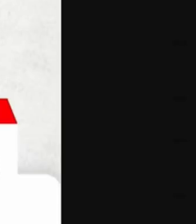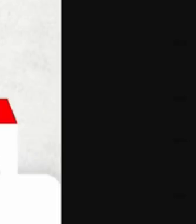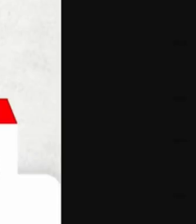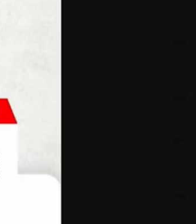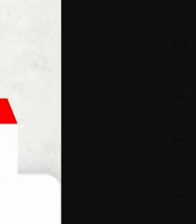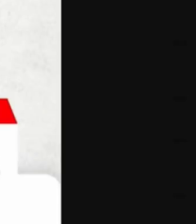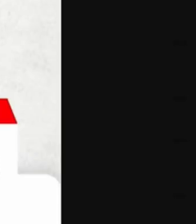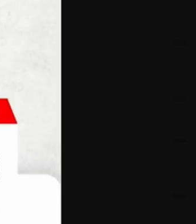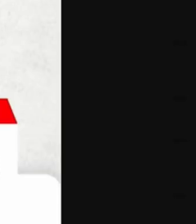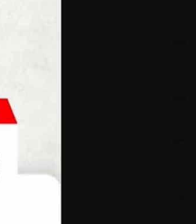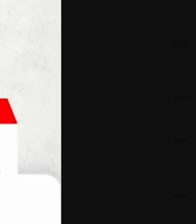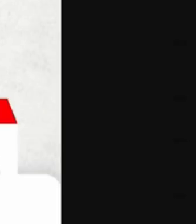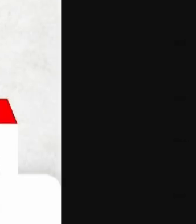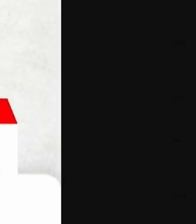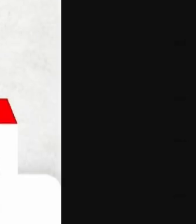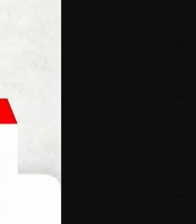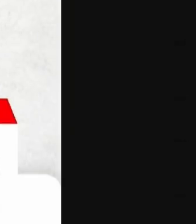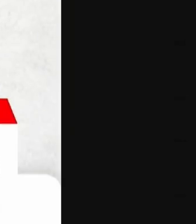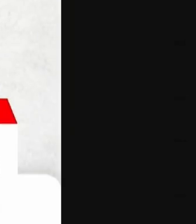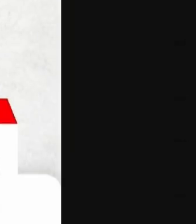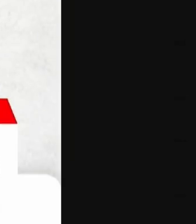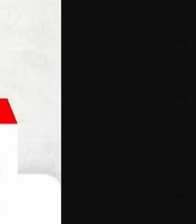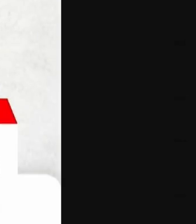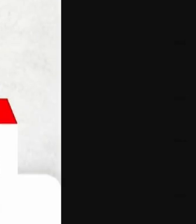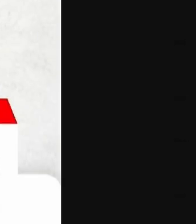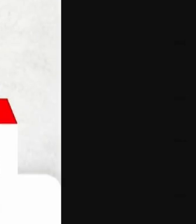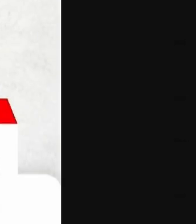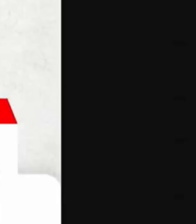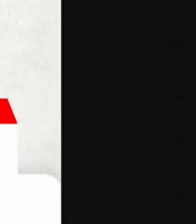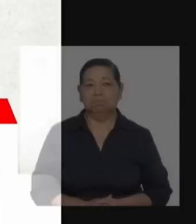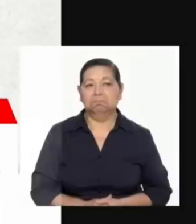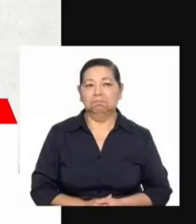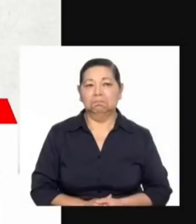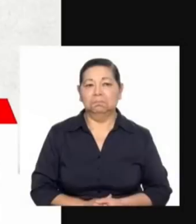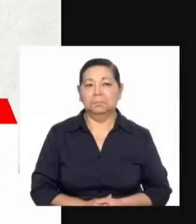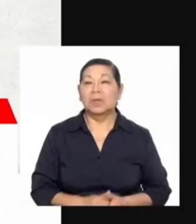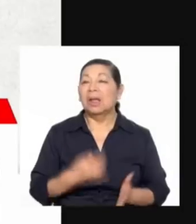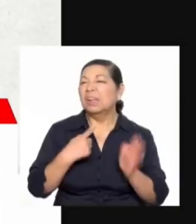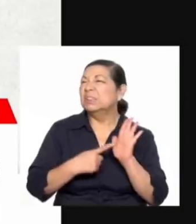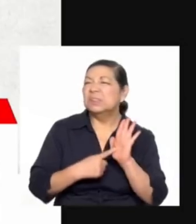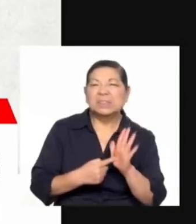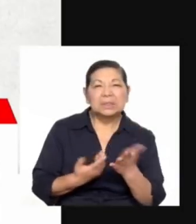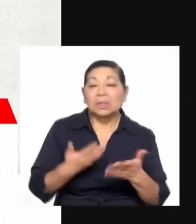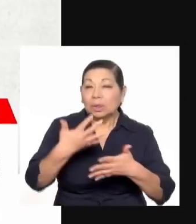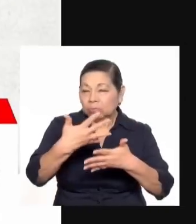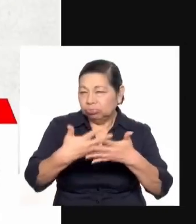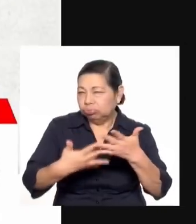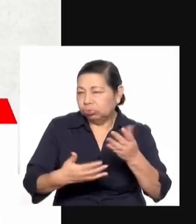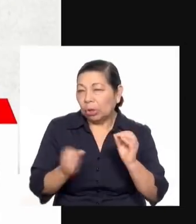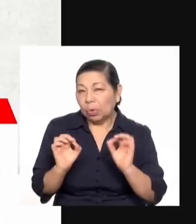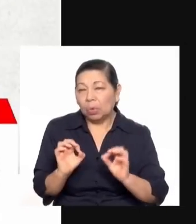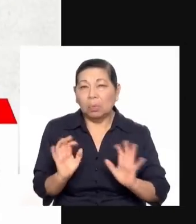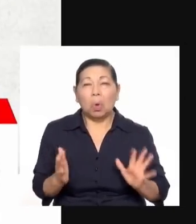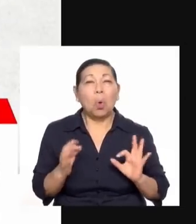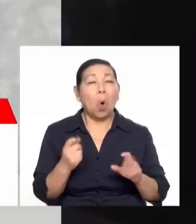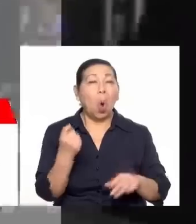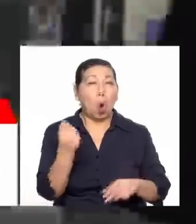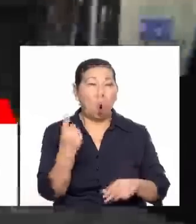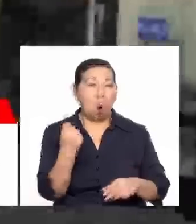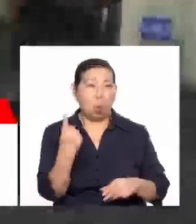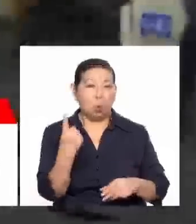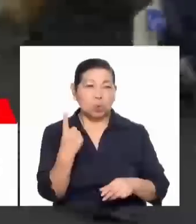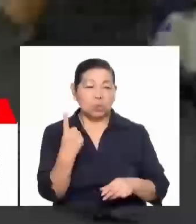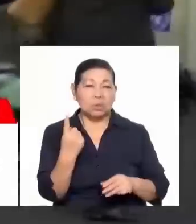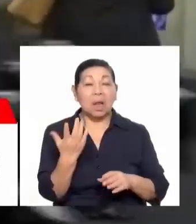este evento y, como señalábamos, se calcula que su participación se dé cerca de las 11